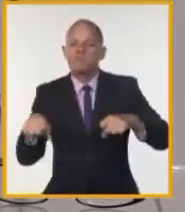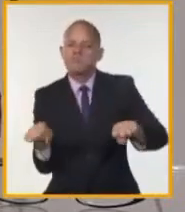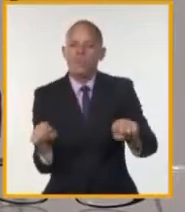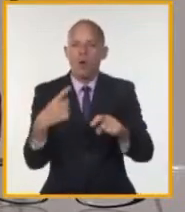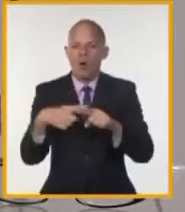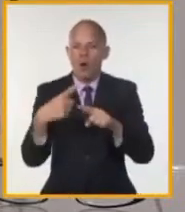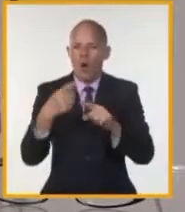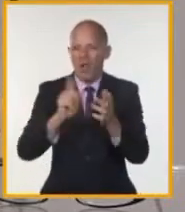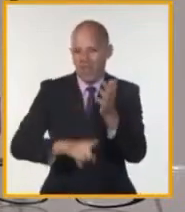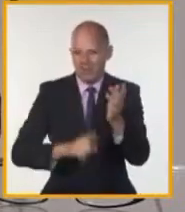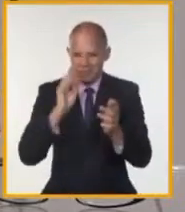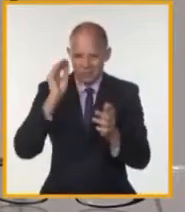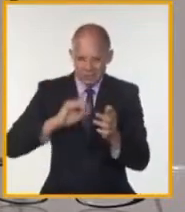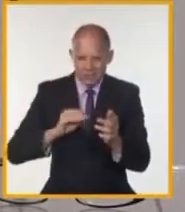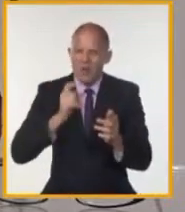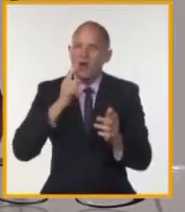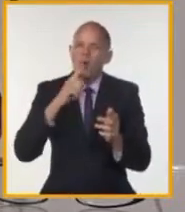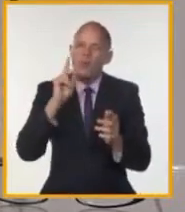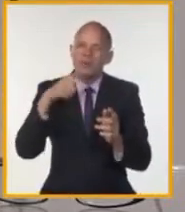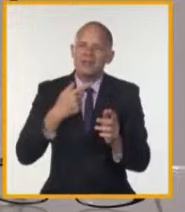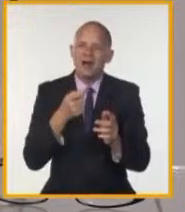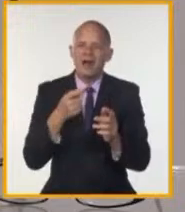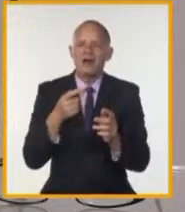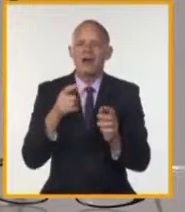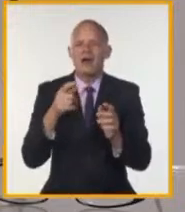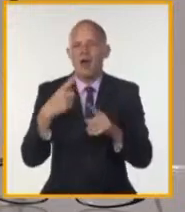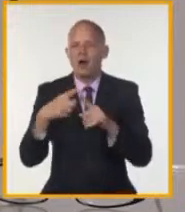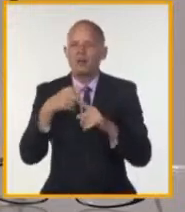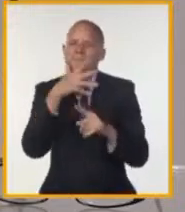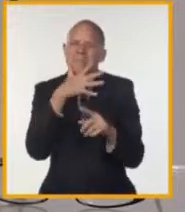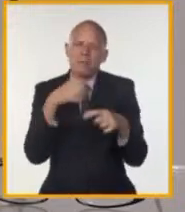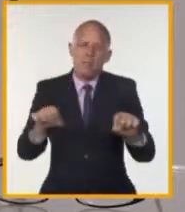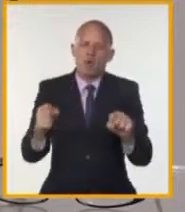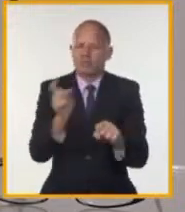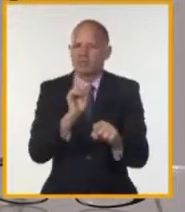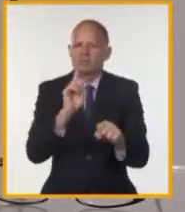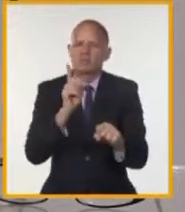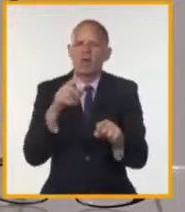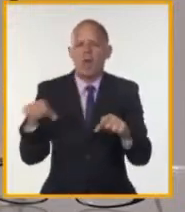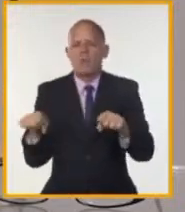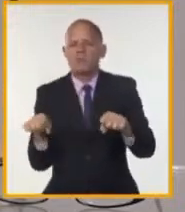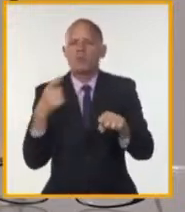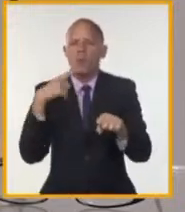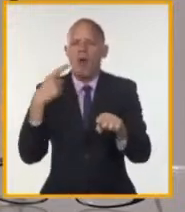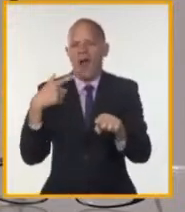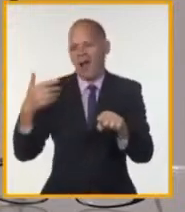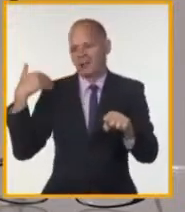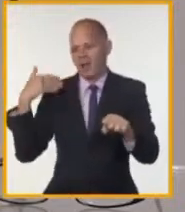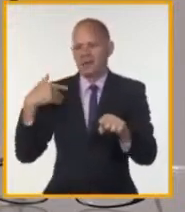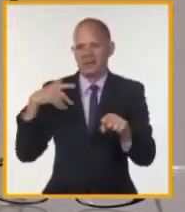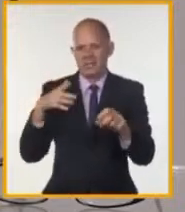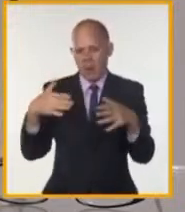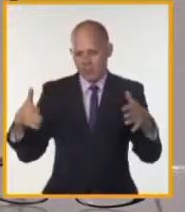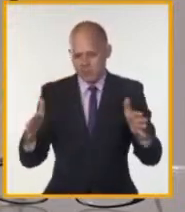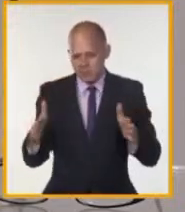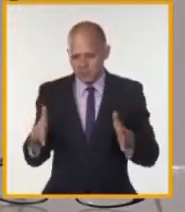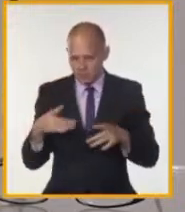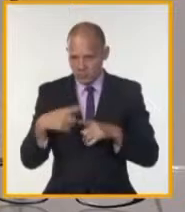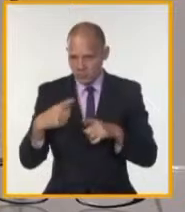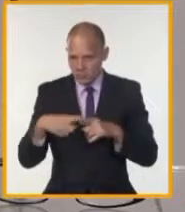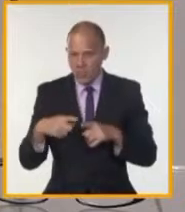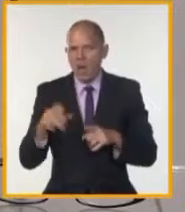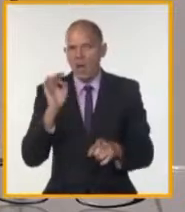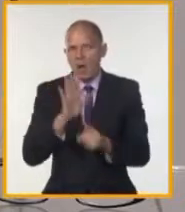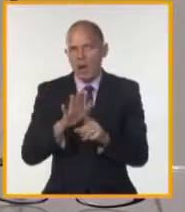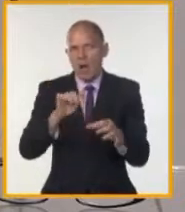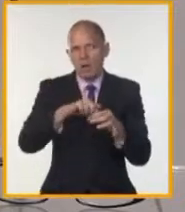de la empresa. La novedad en la empresa hoy. Se incorporaron 20 en la Isla de la Juventud, 25 en Artemisa, 20 en